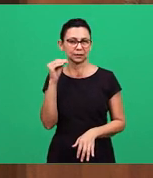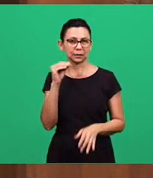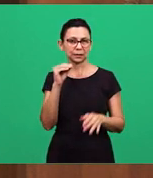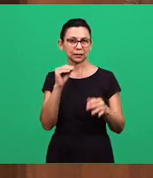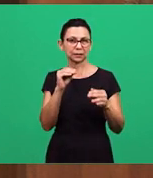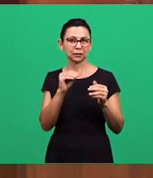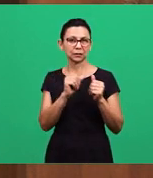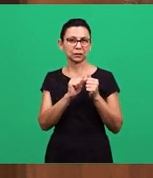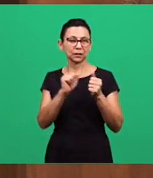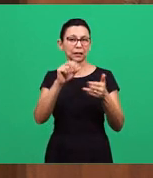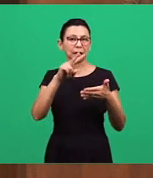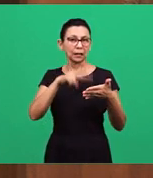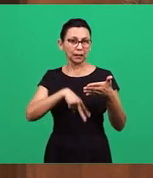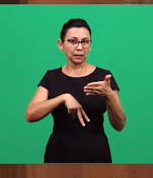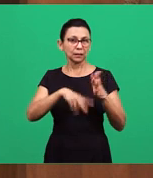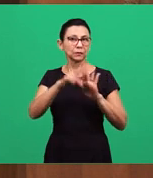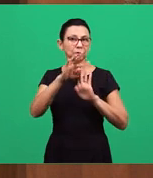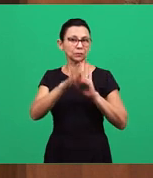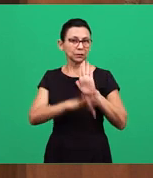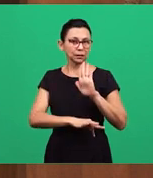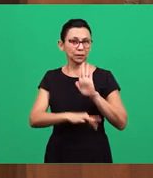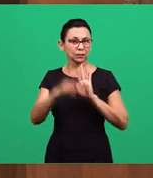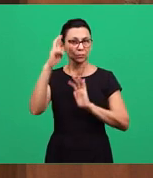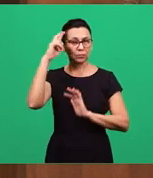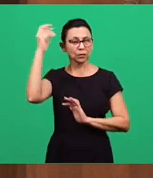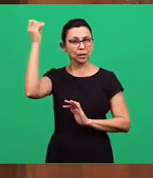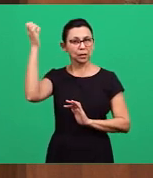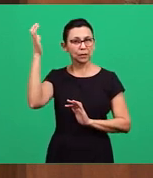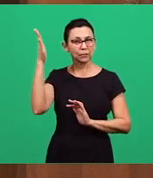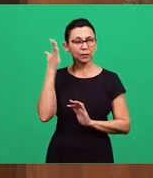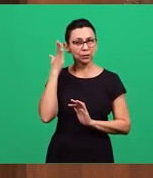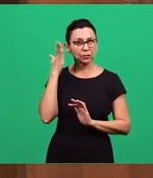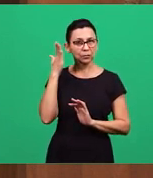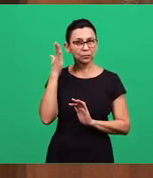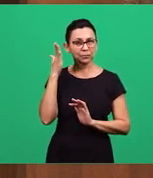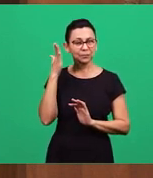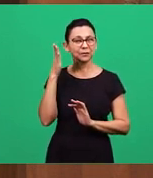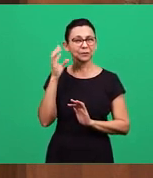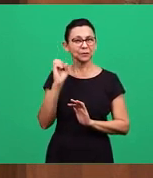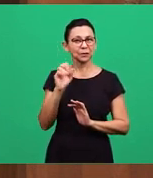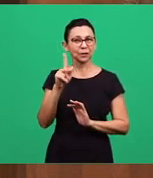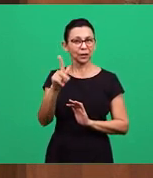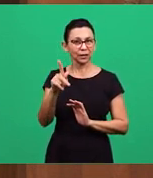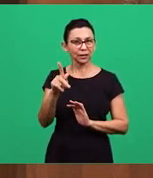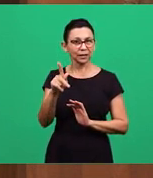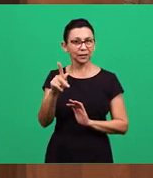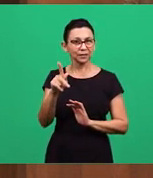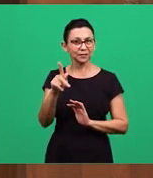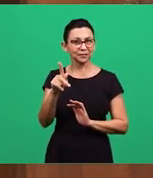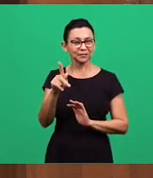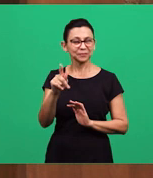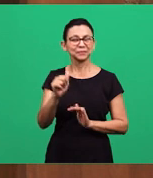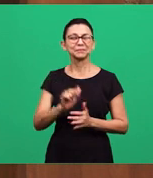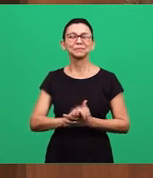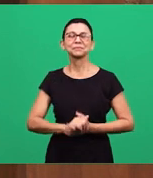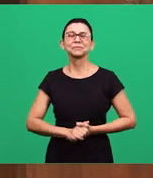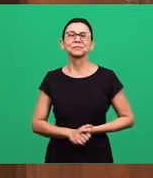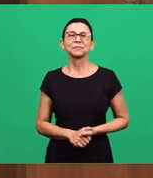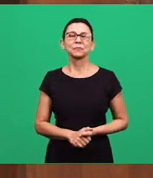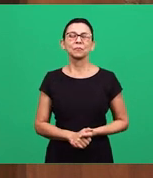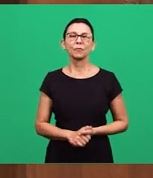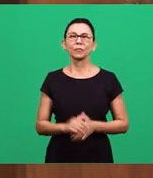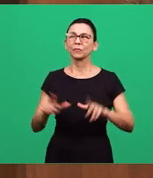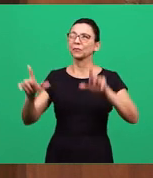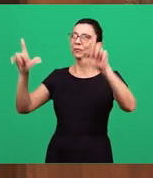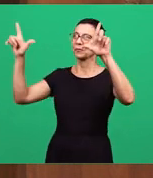iglesia, puedan leer el texto que el Señor separó para nosotros en este culto. Amén. Amén, niños. Ya ubicaron la palabra,